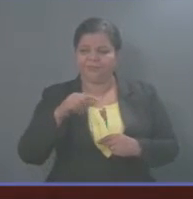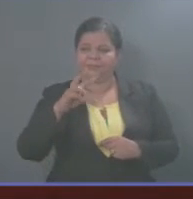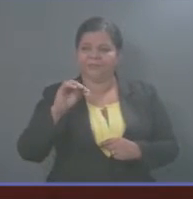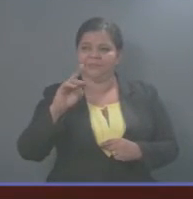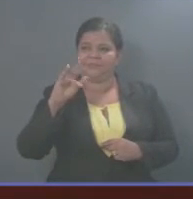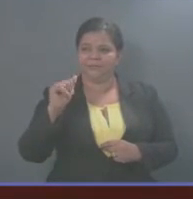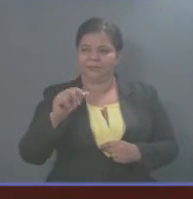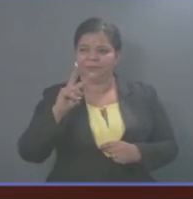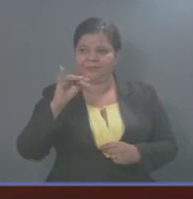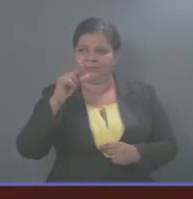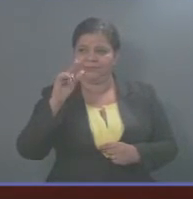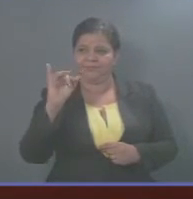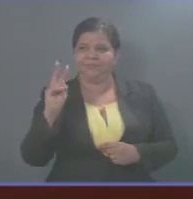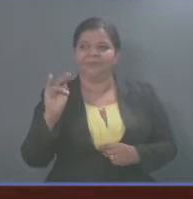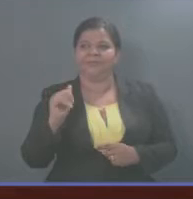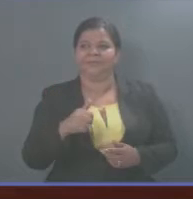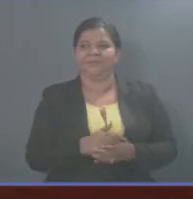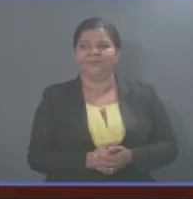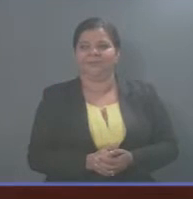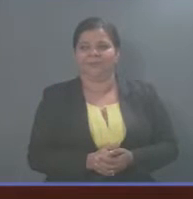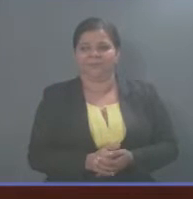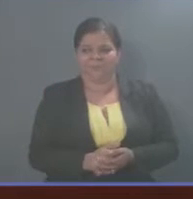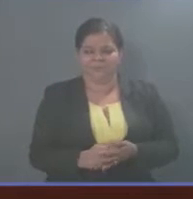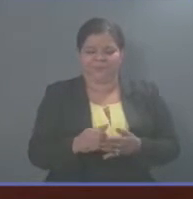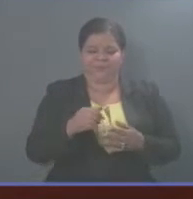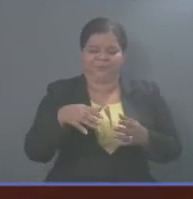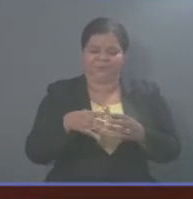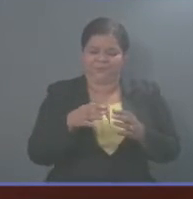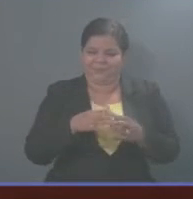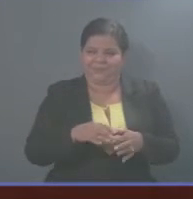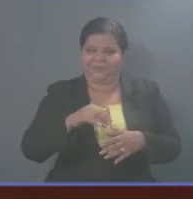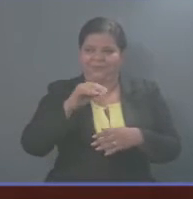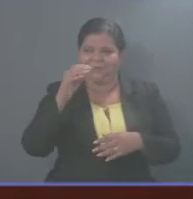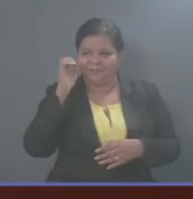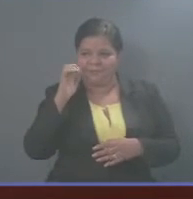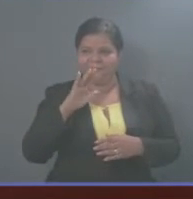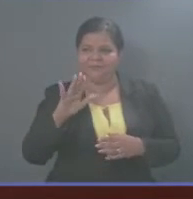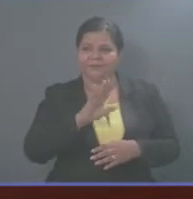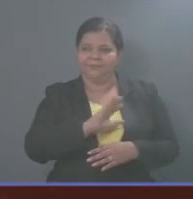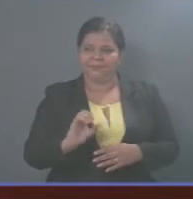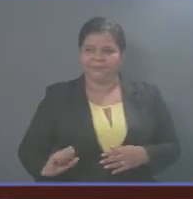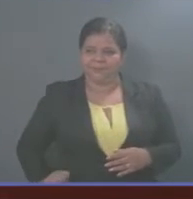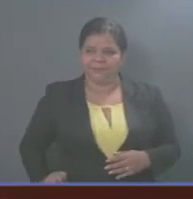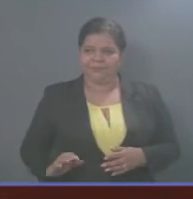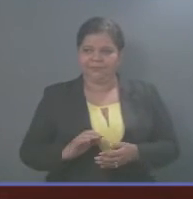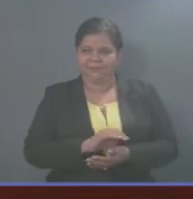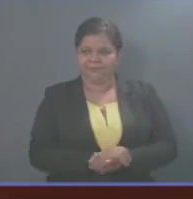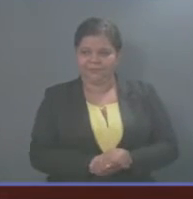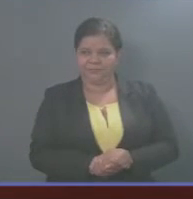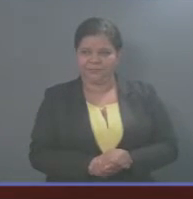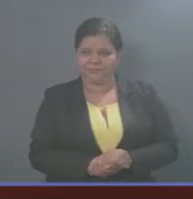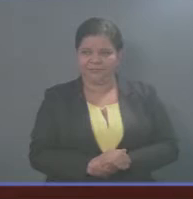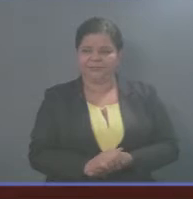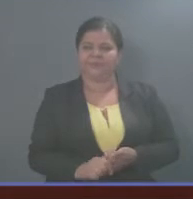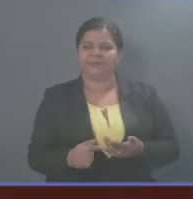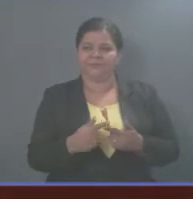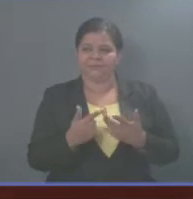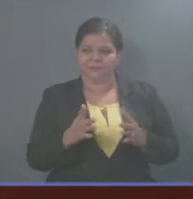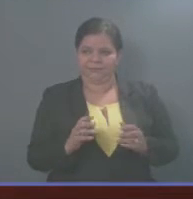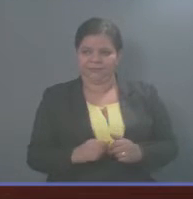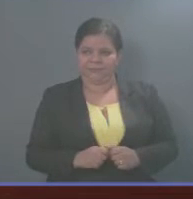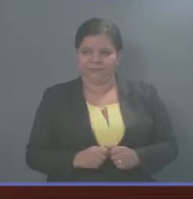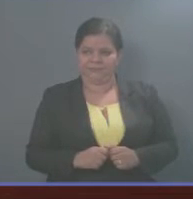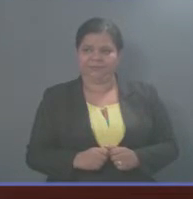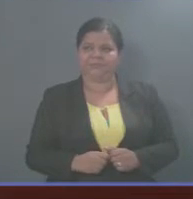Virginia Rodríguez Funes, Comisionada Nacional Bioética de El Salvador. B. El 23 de septiembre